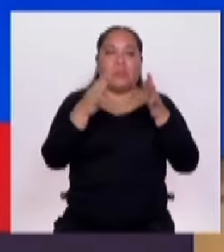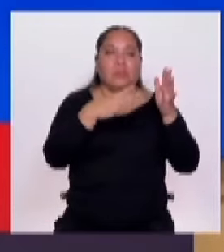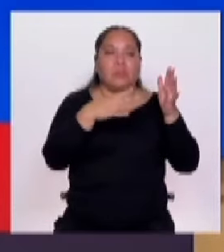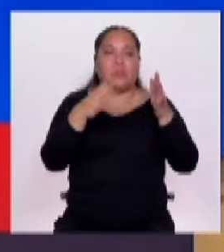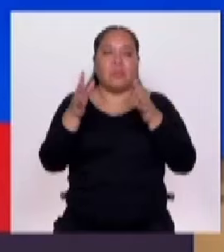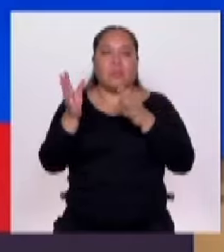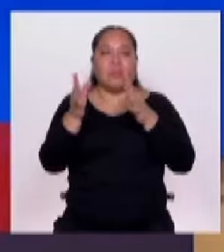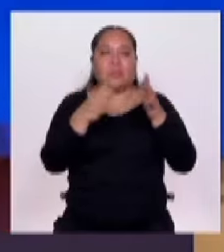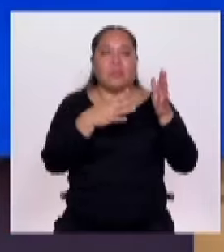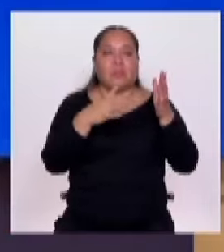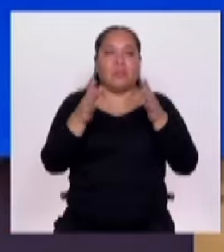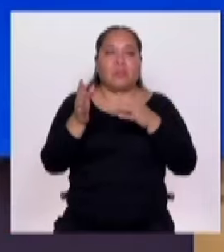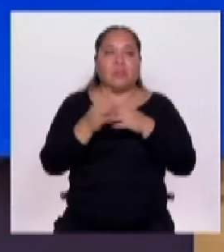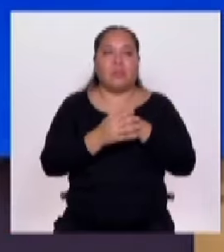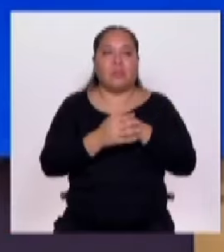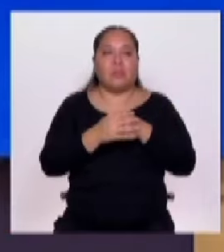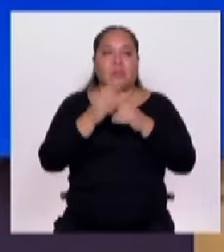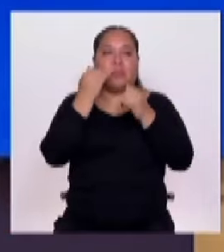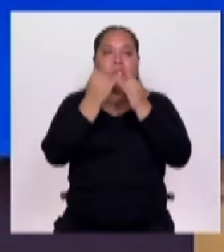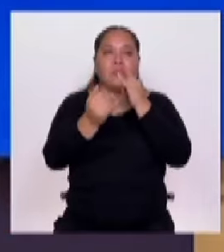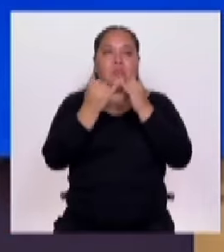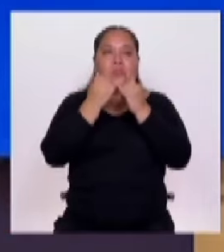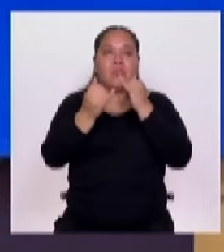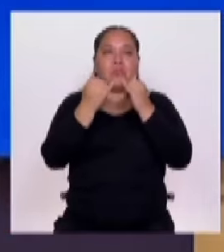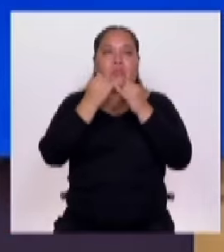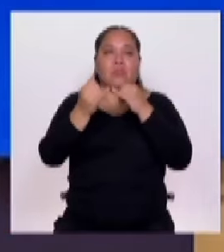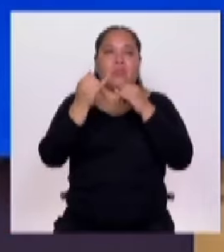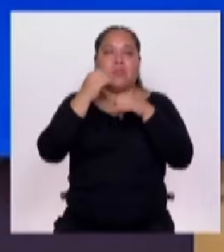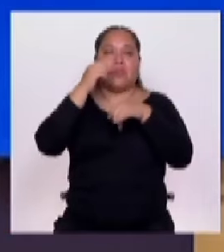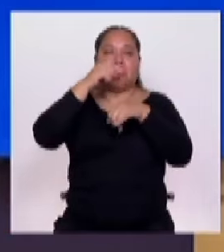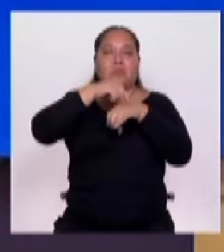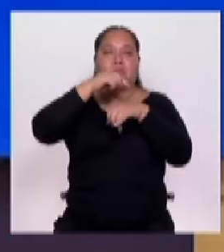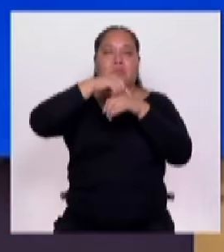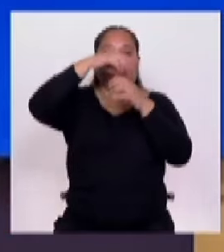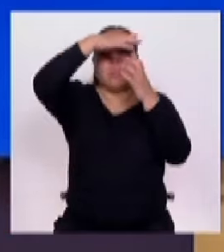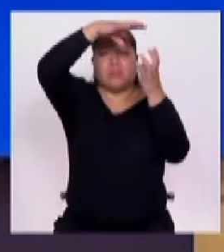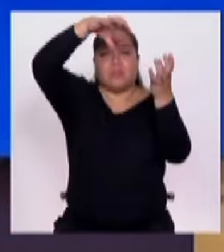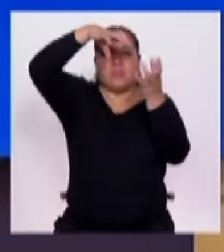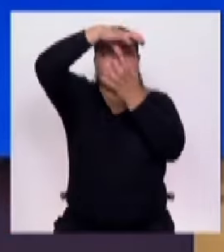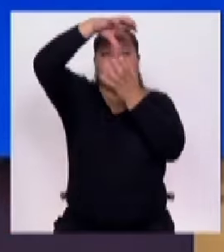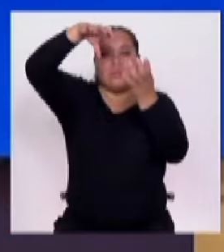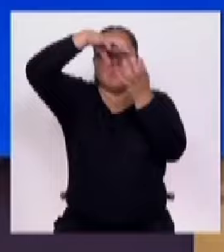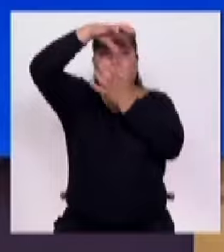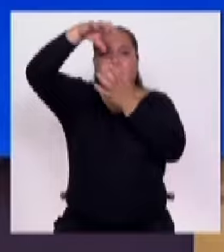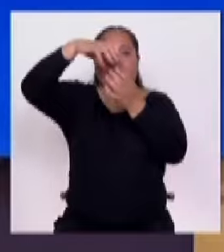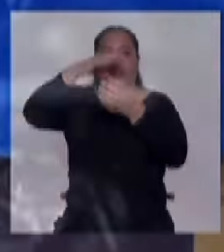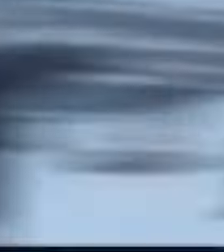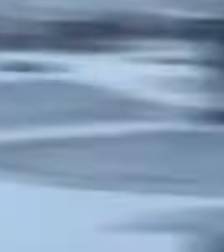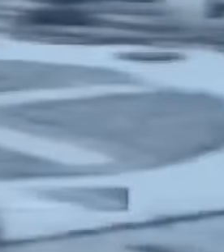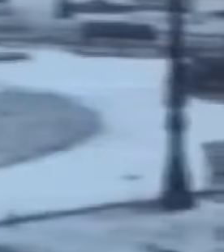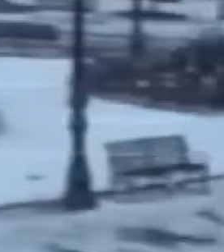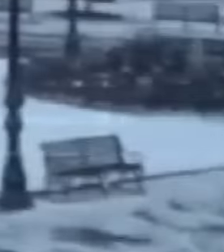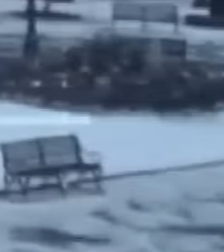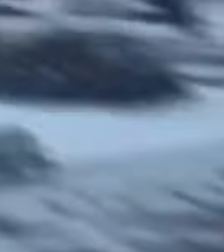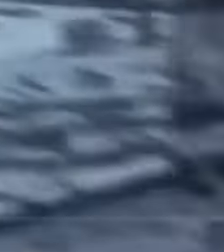y bien má pero mar esto ha sido todo en cuanto a la información del tiempo Recuerden que nosotros emitimos información oportuna y